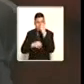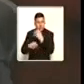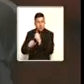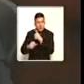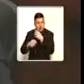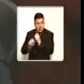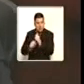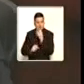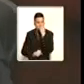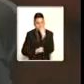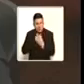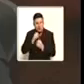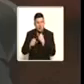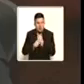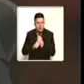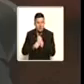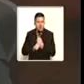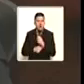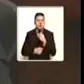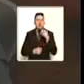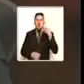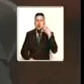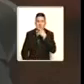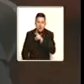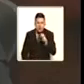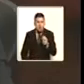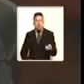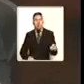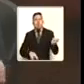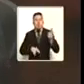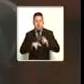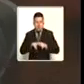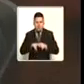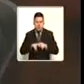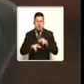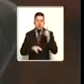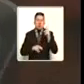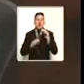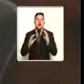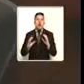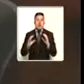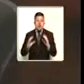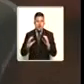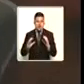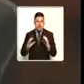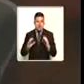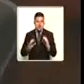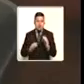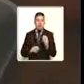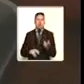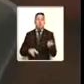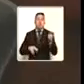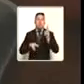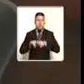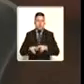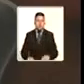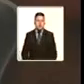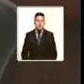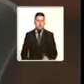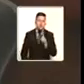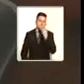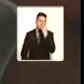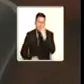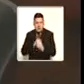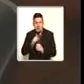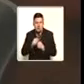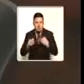solo 3 años, en Norte de Santander se haya triplicado y en el Caquetá se haya duplicado en tan solo 3